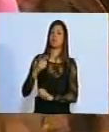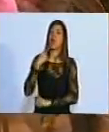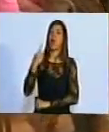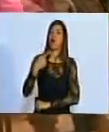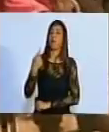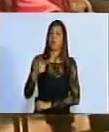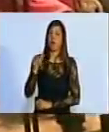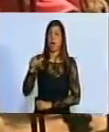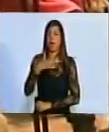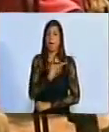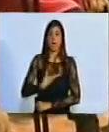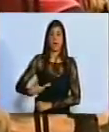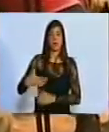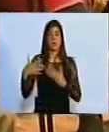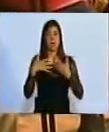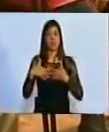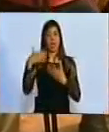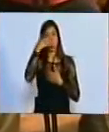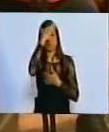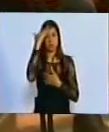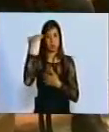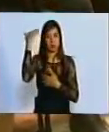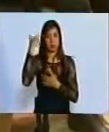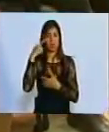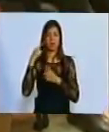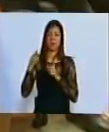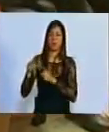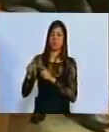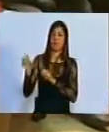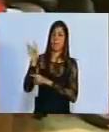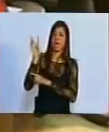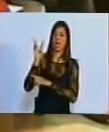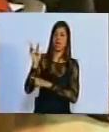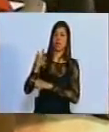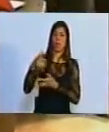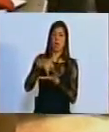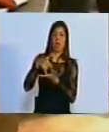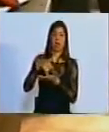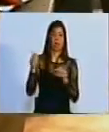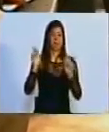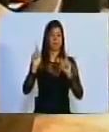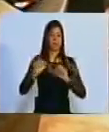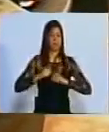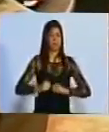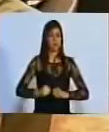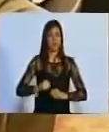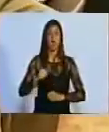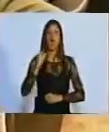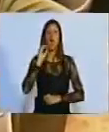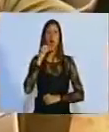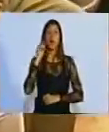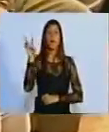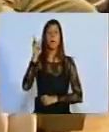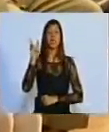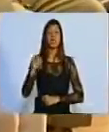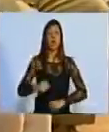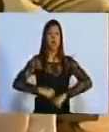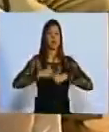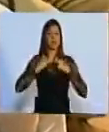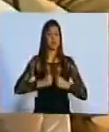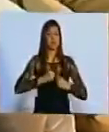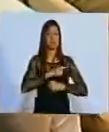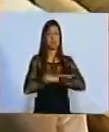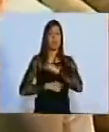Donald Trump y a los lacayos de la derecha venezolana que con Venezuela no van a poder. Y que con la juventud venezolana jamás va a